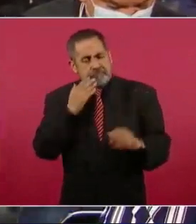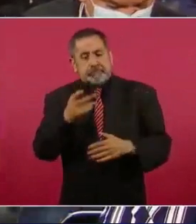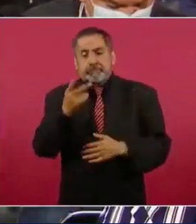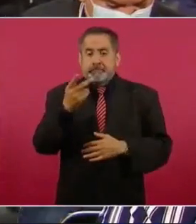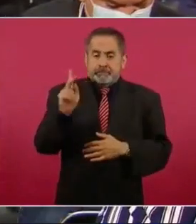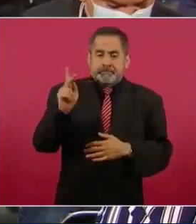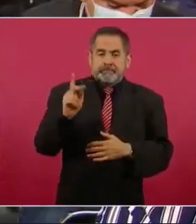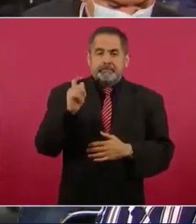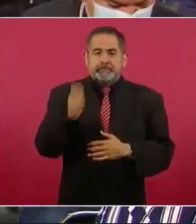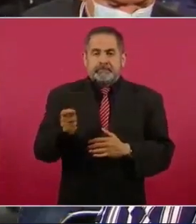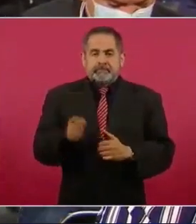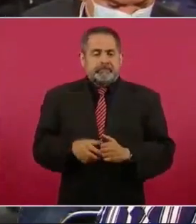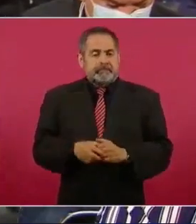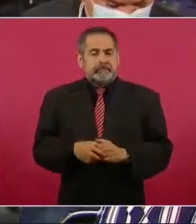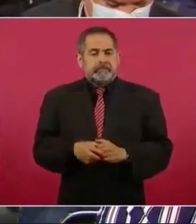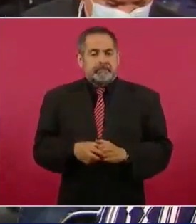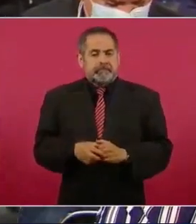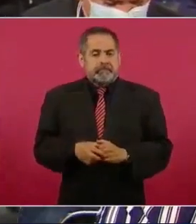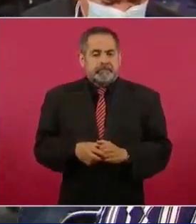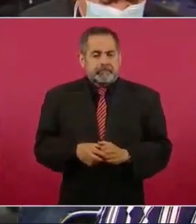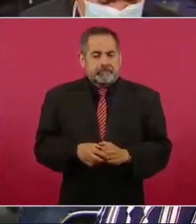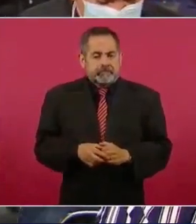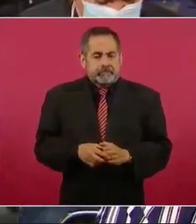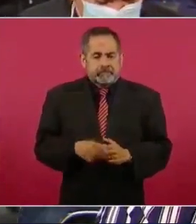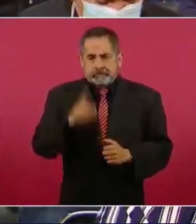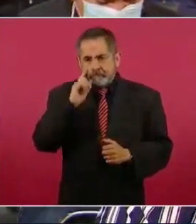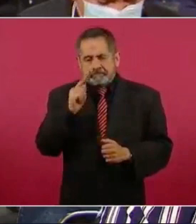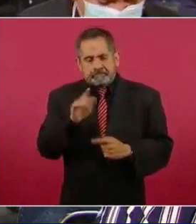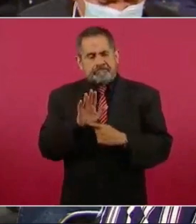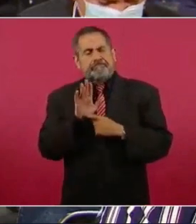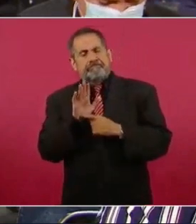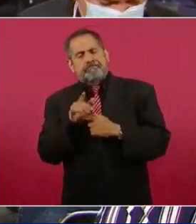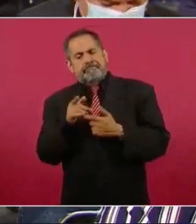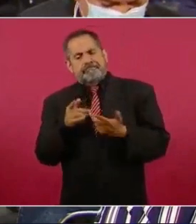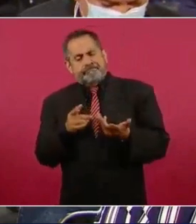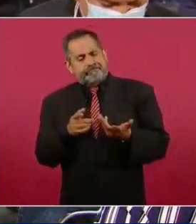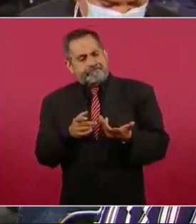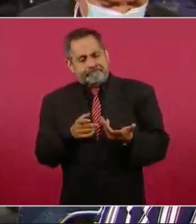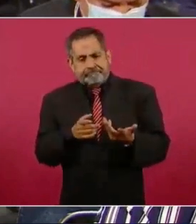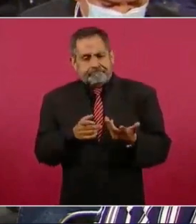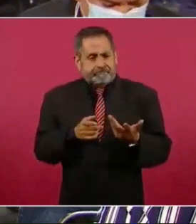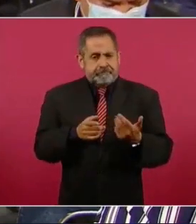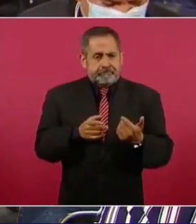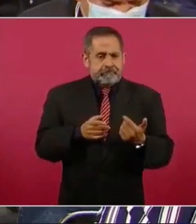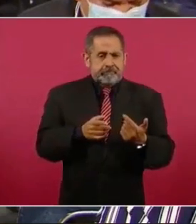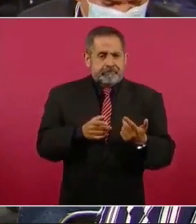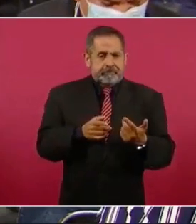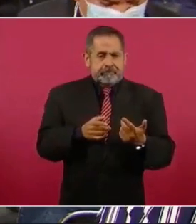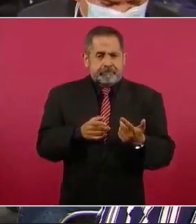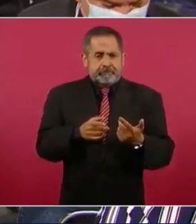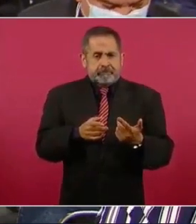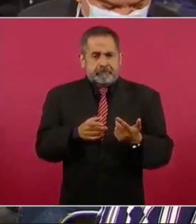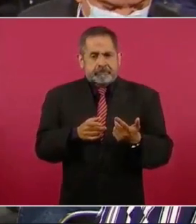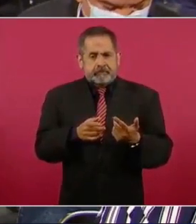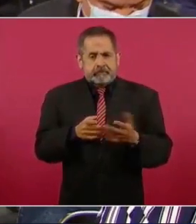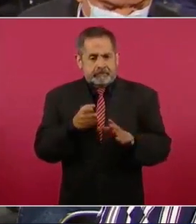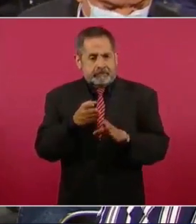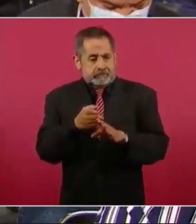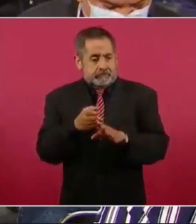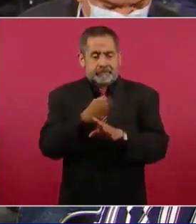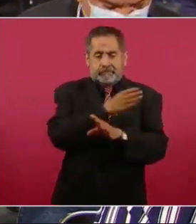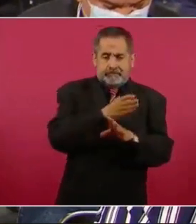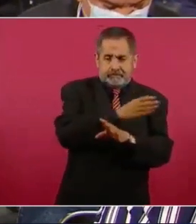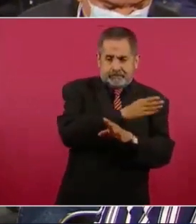Sin embargo, también se mostró ahorita que antes el combatir